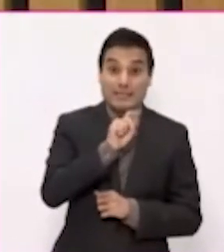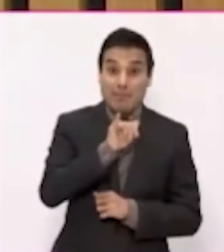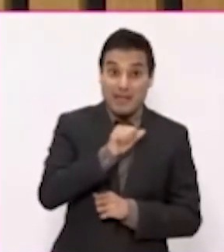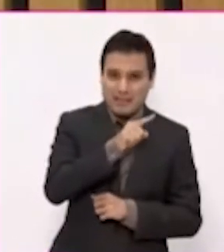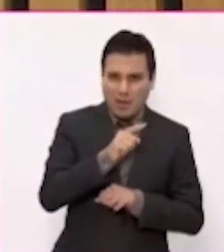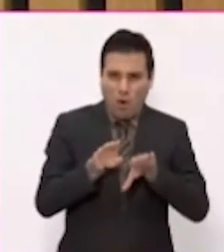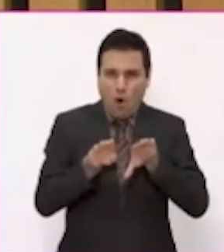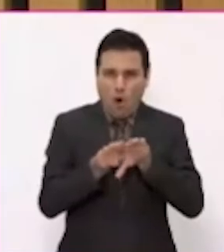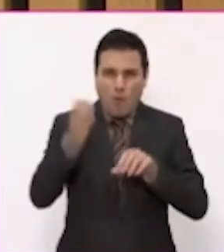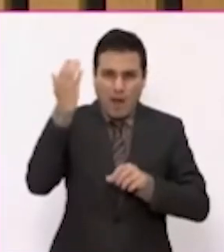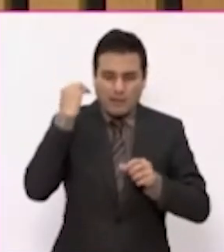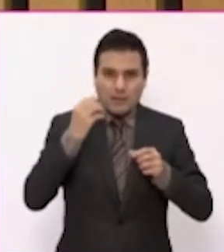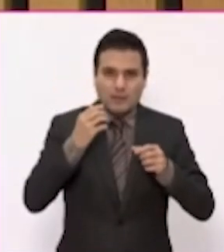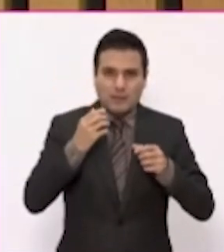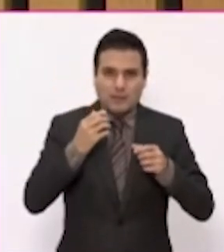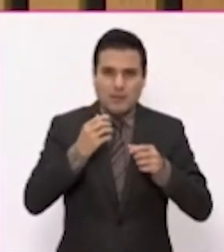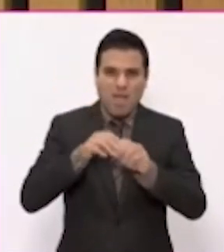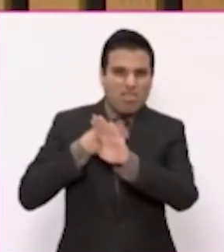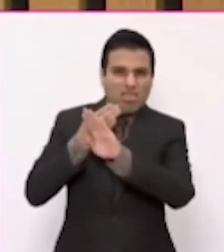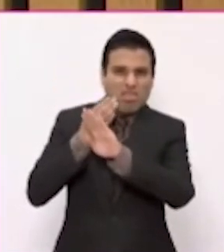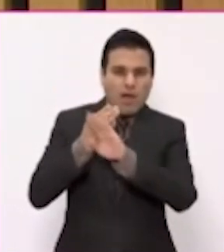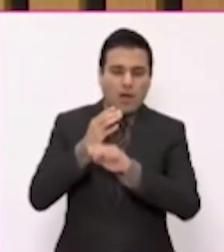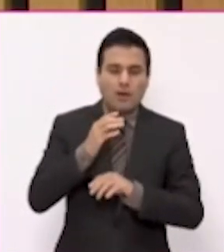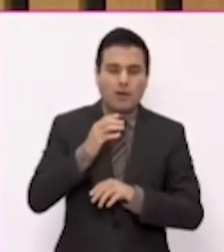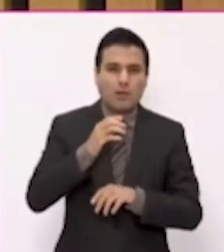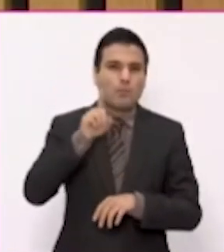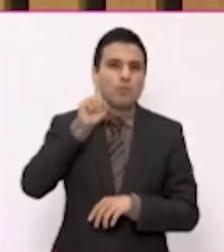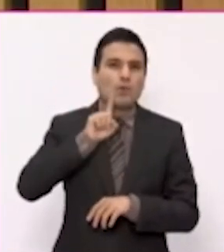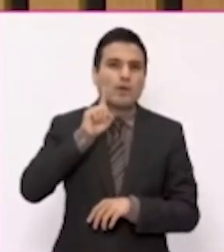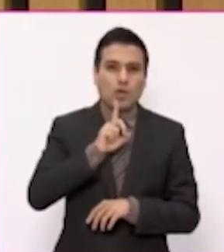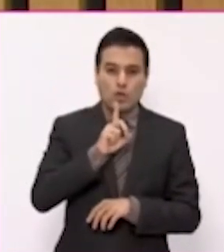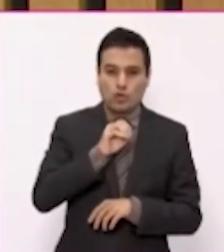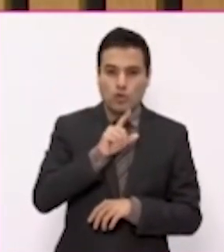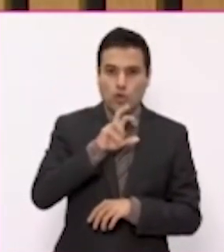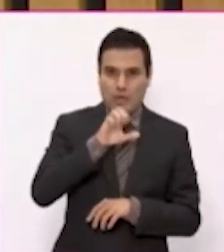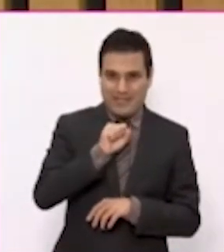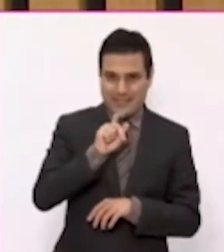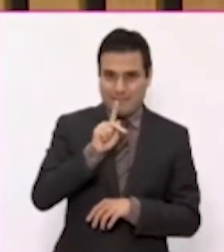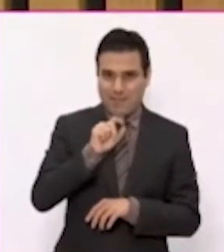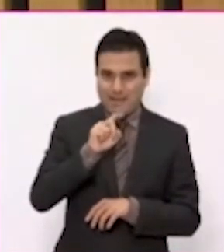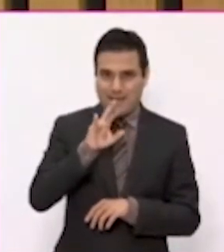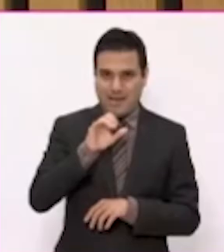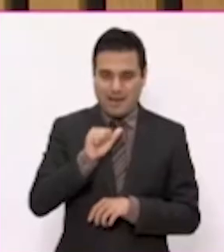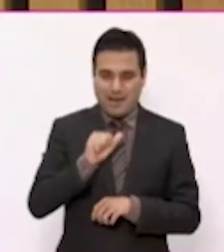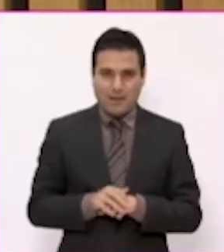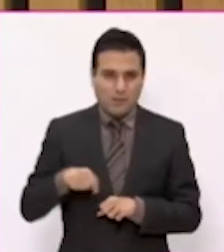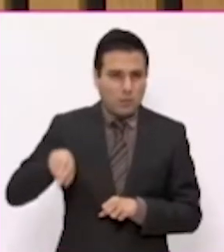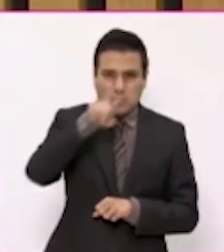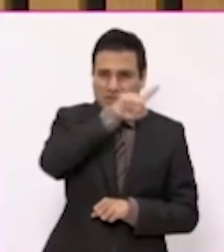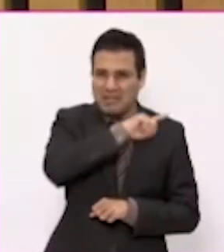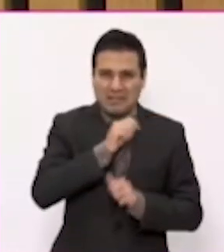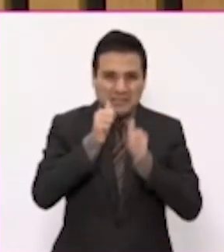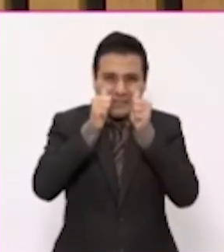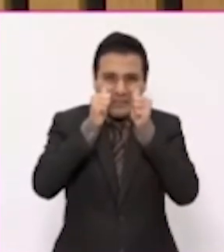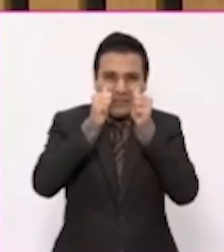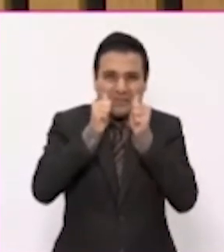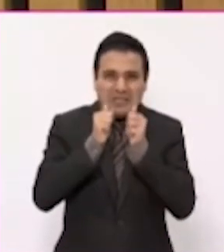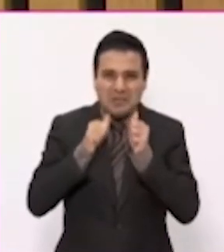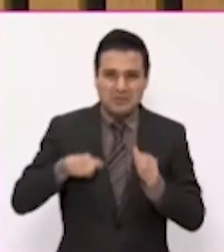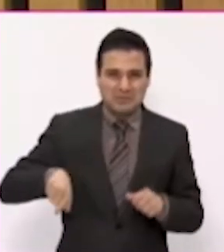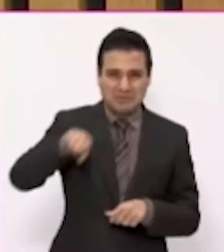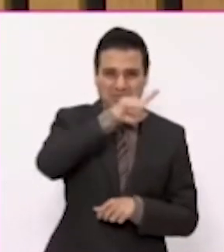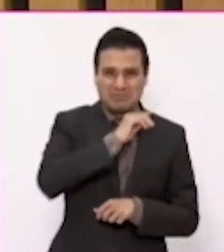desde la tribuna de la Cámara, en contra de la compañera Dolores Padierna. No ven nada.